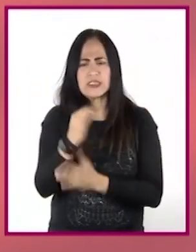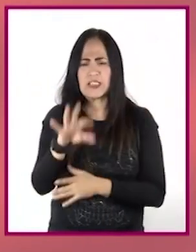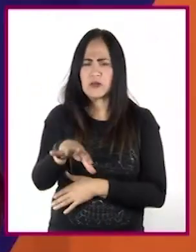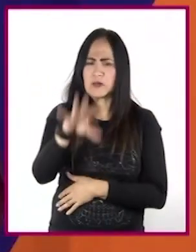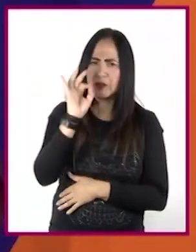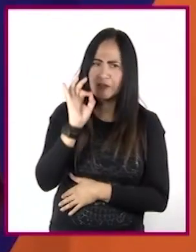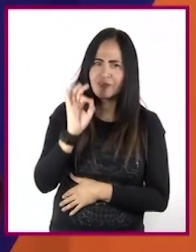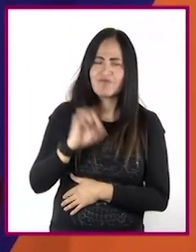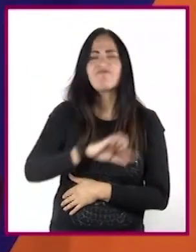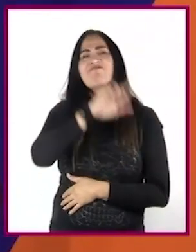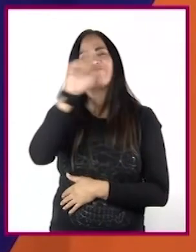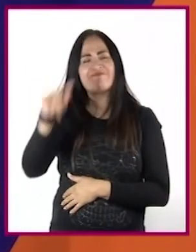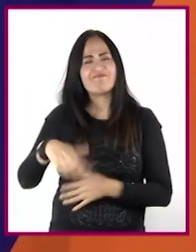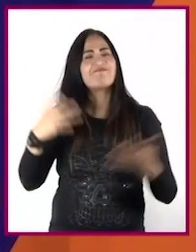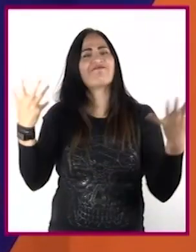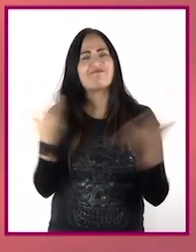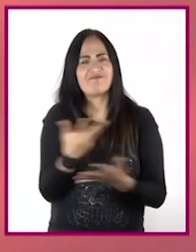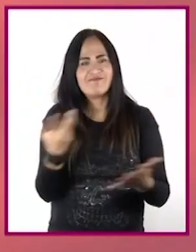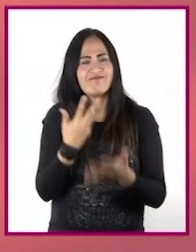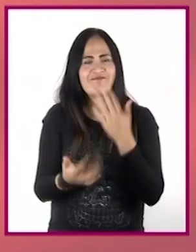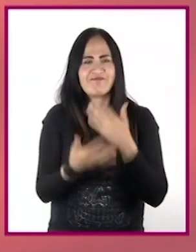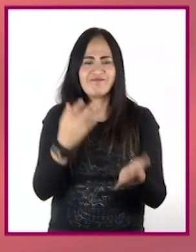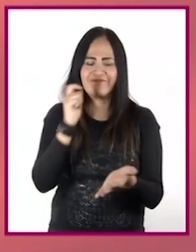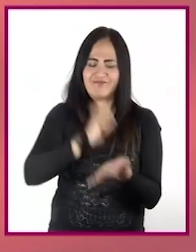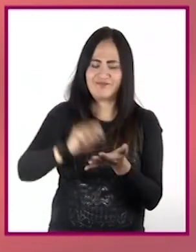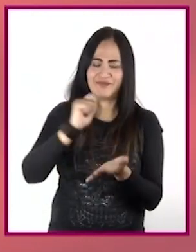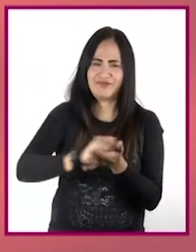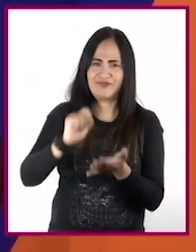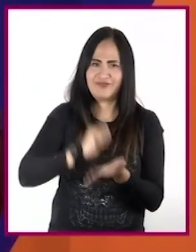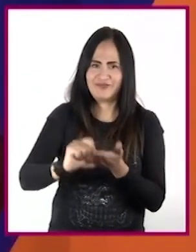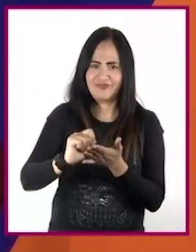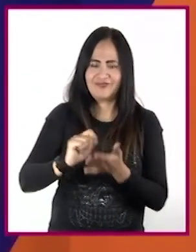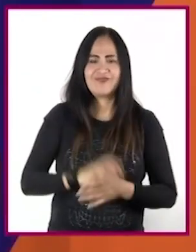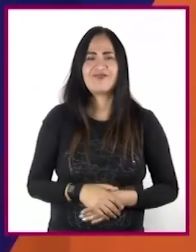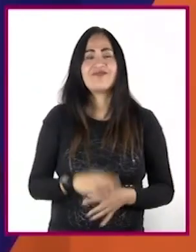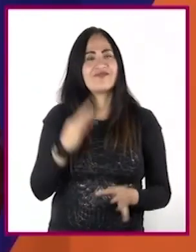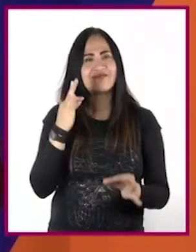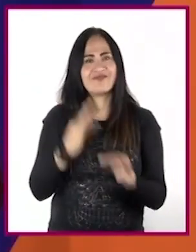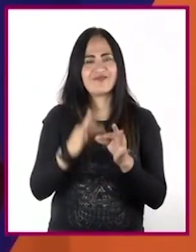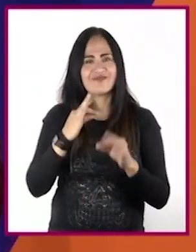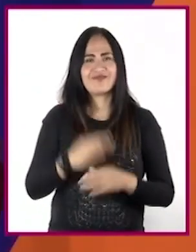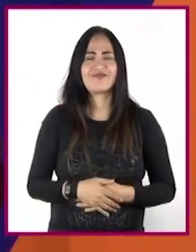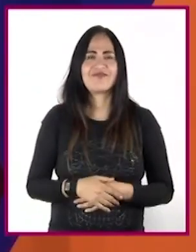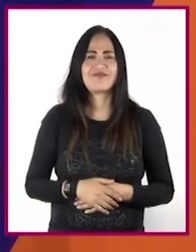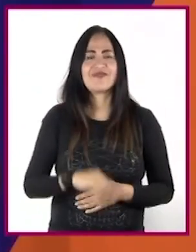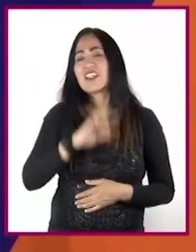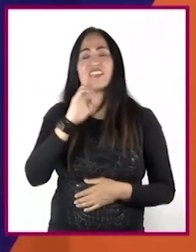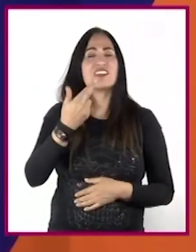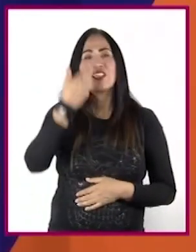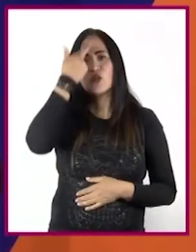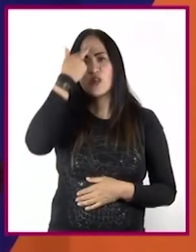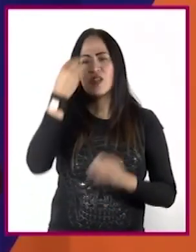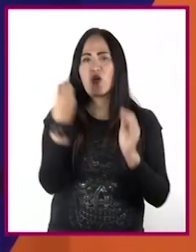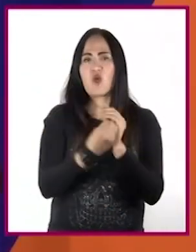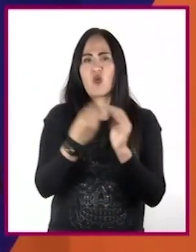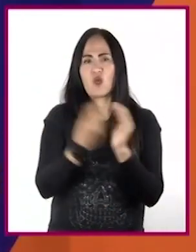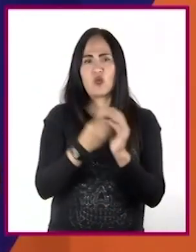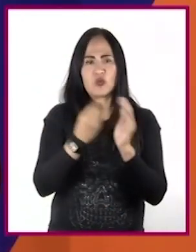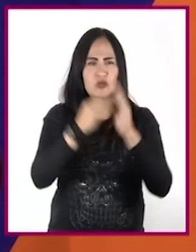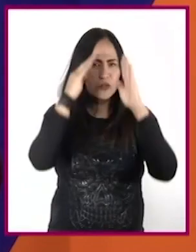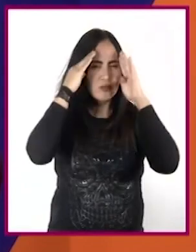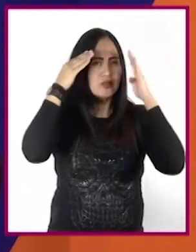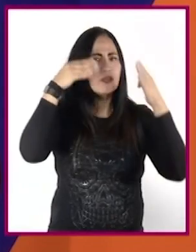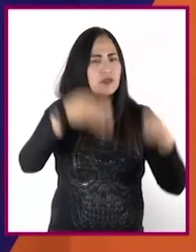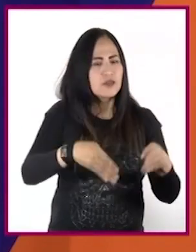adelante. Manos a la obra con la aventura de escribir. ¡Listo! Recuerden que en esta sesión nos centramos